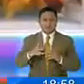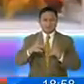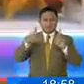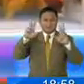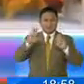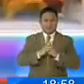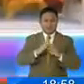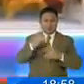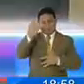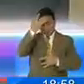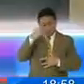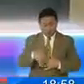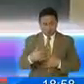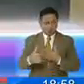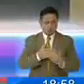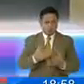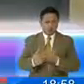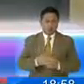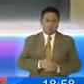verlo del otro lado.